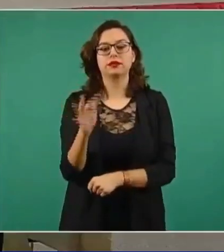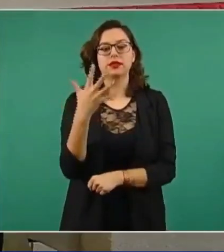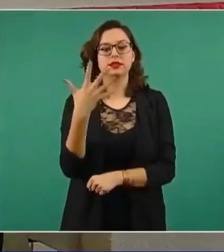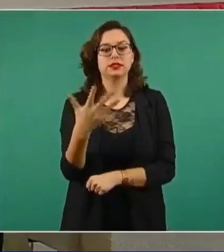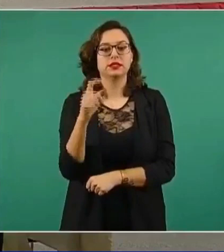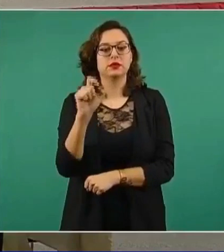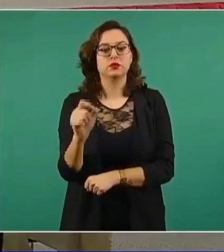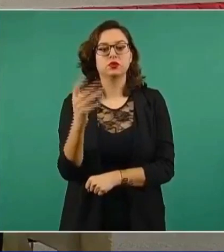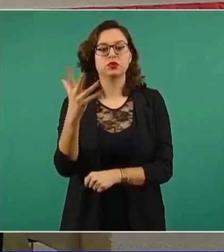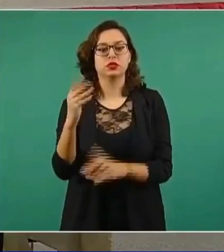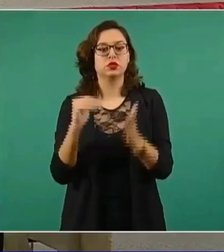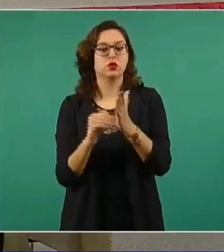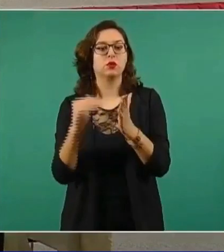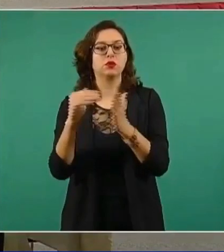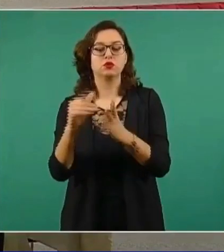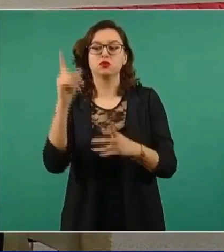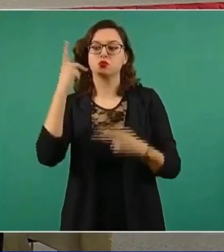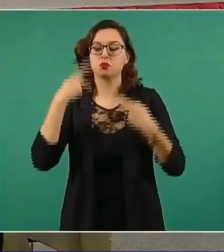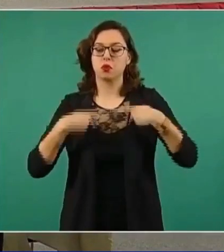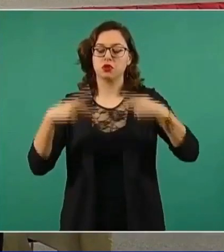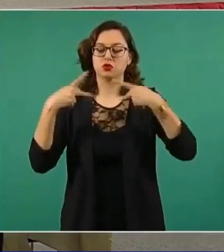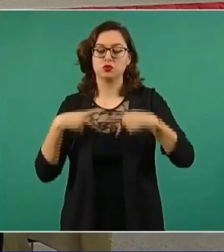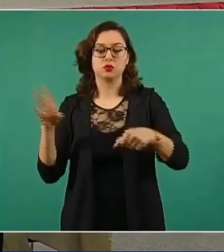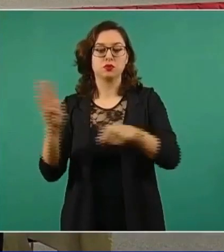personas, de las cuales